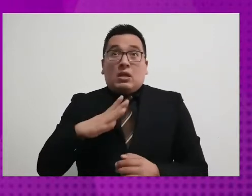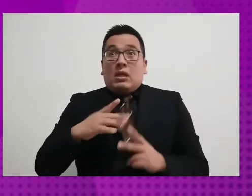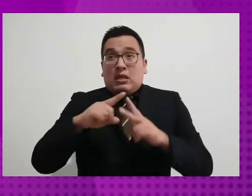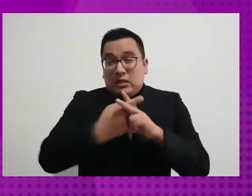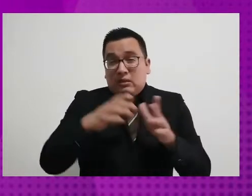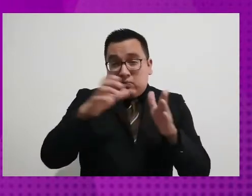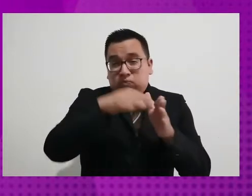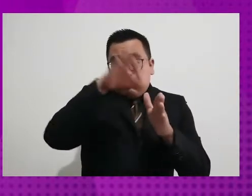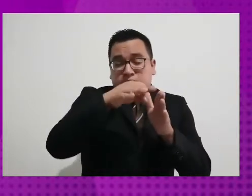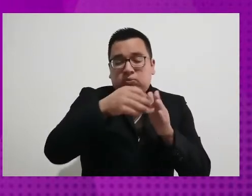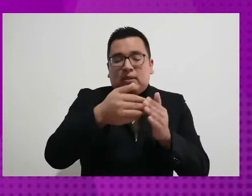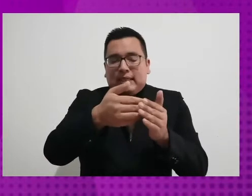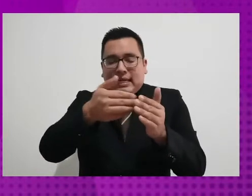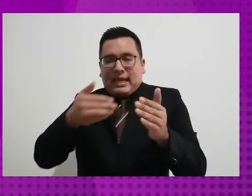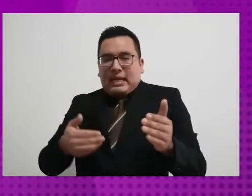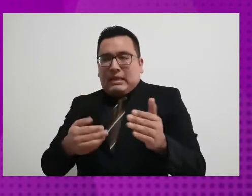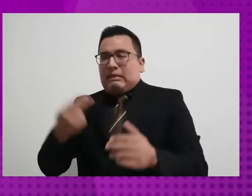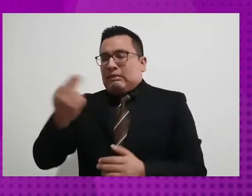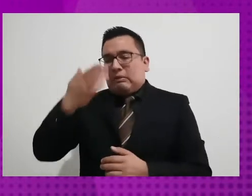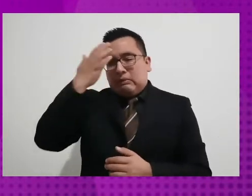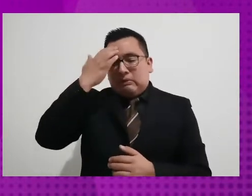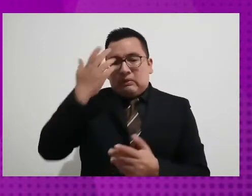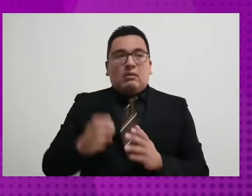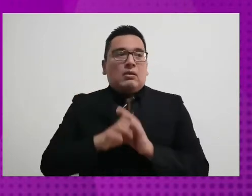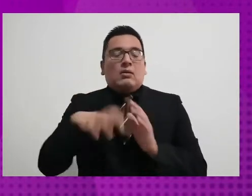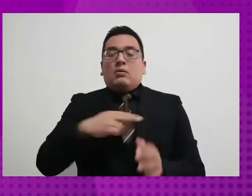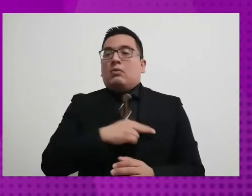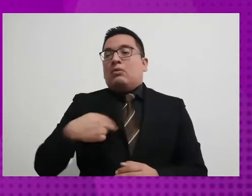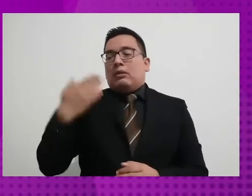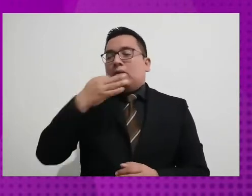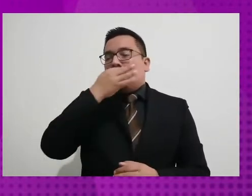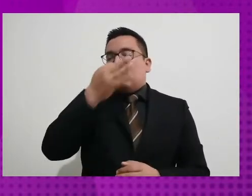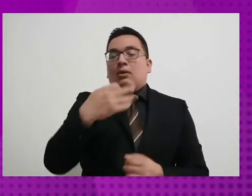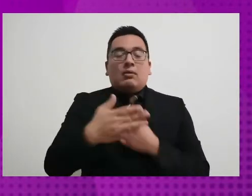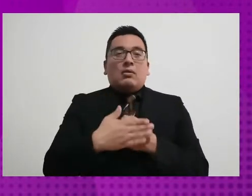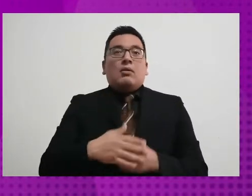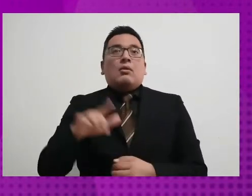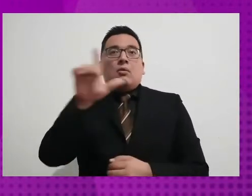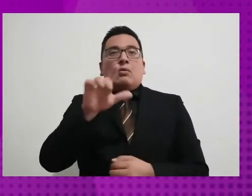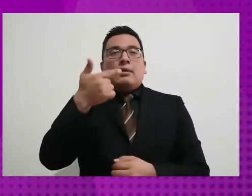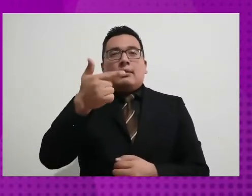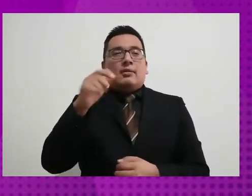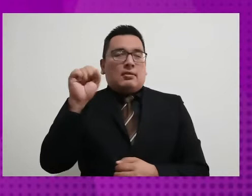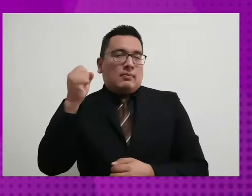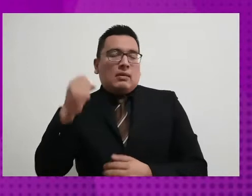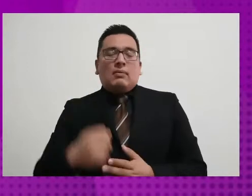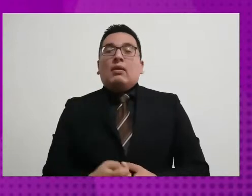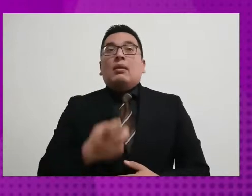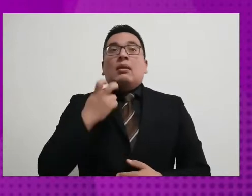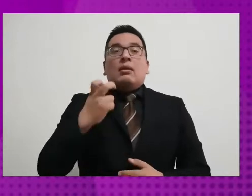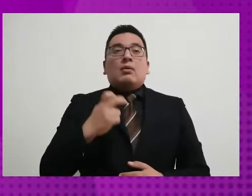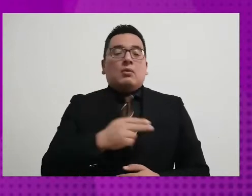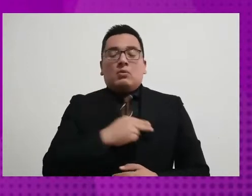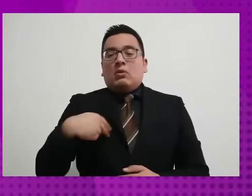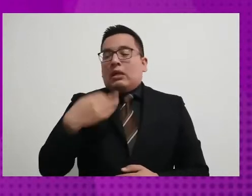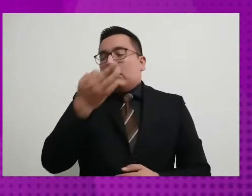electoral, que, bueno, como dimos a conocer a inicios de esta semana, iniciaremos el lunes 7 de septiembre. Entonces estamos